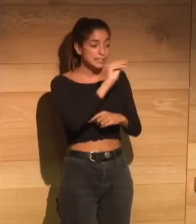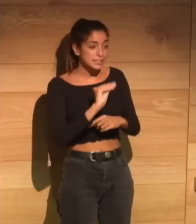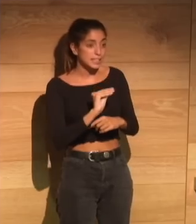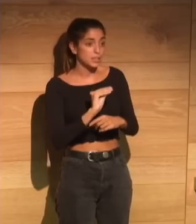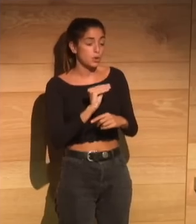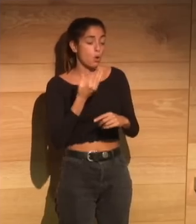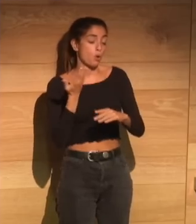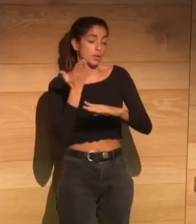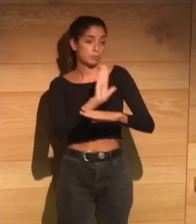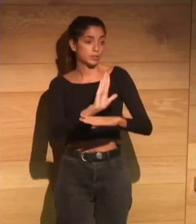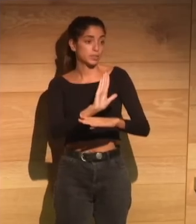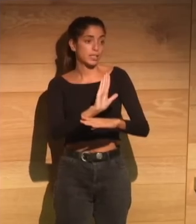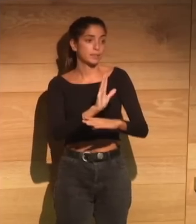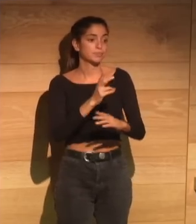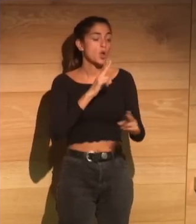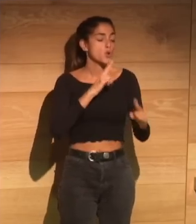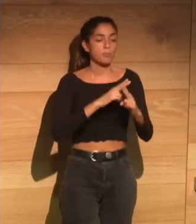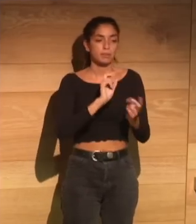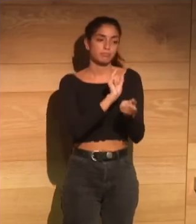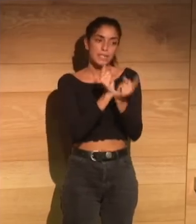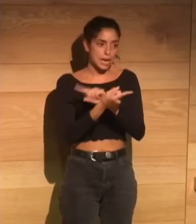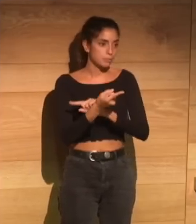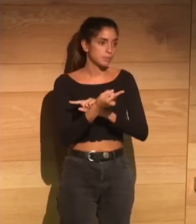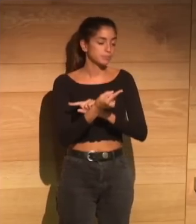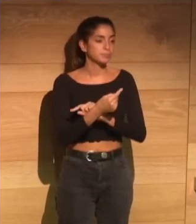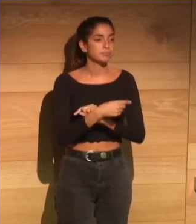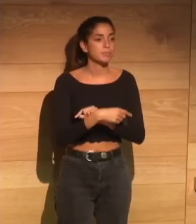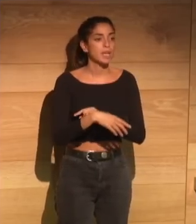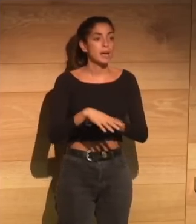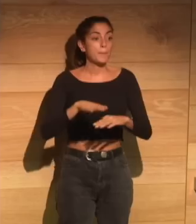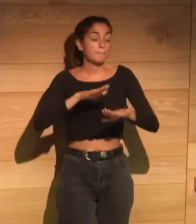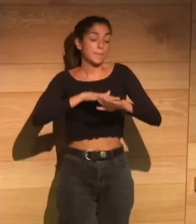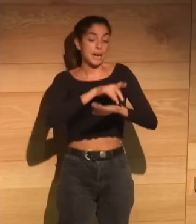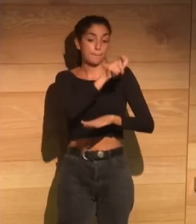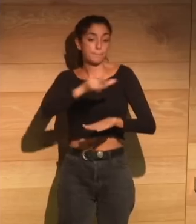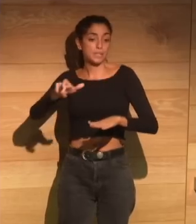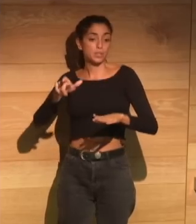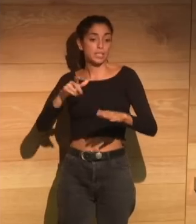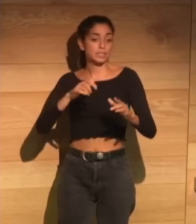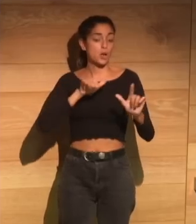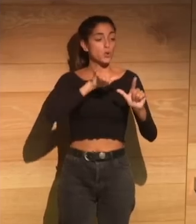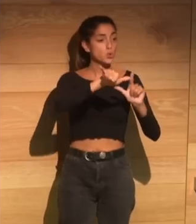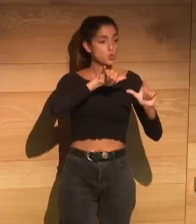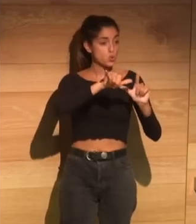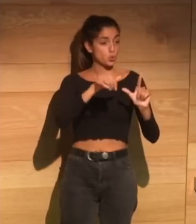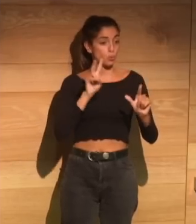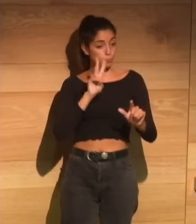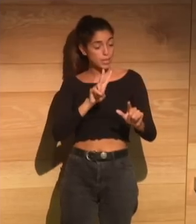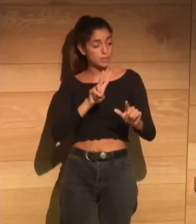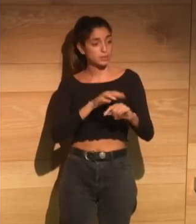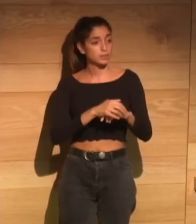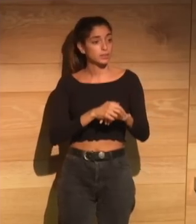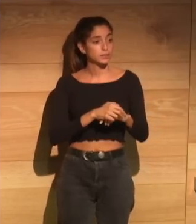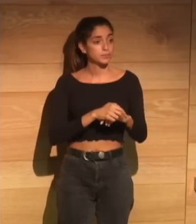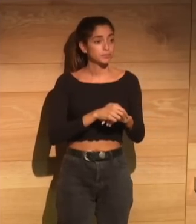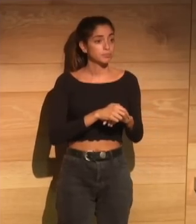un nombre nuevo. Pero los dos así gordos que quedan, que para bueno, la gente que lo vea en YouTube, hay principios más son interesantes. Los que tenemos encima de la mesa.